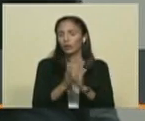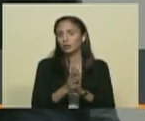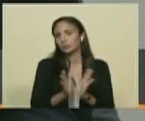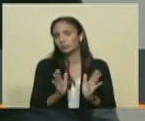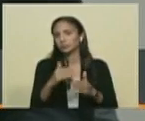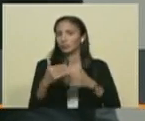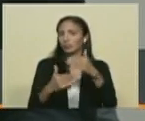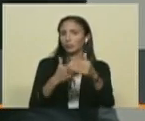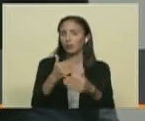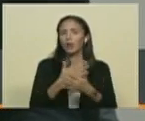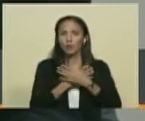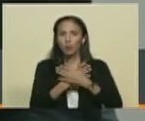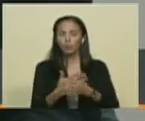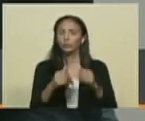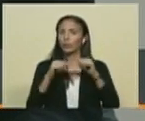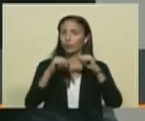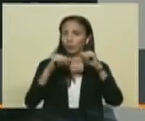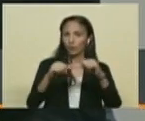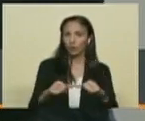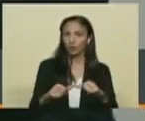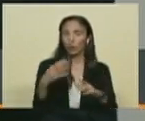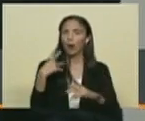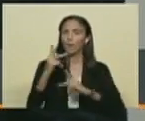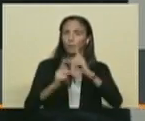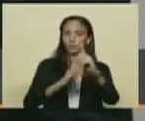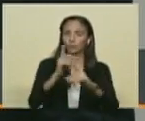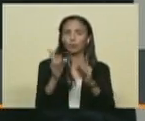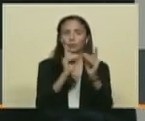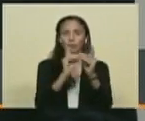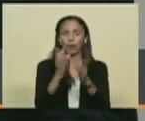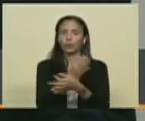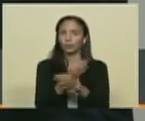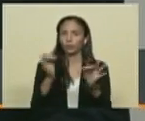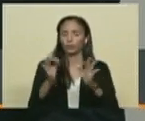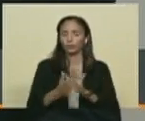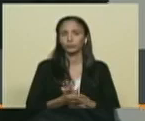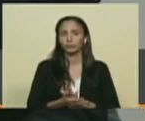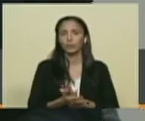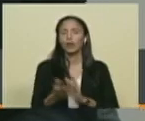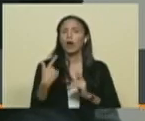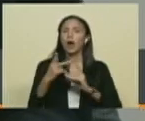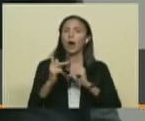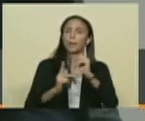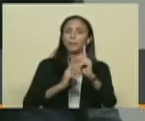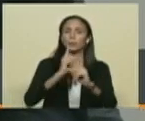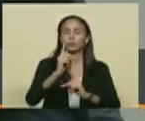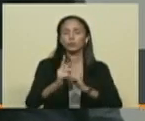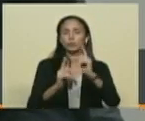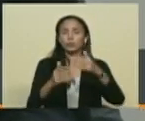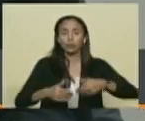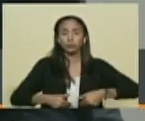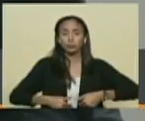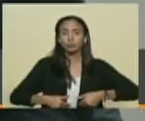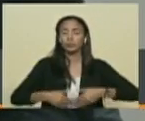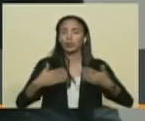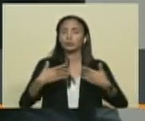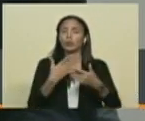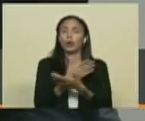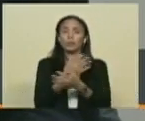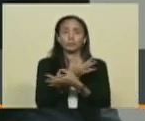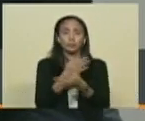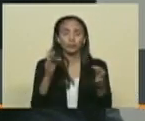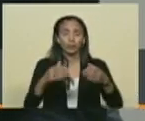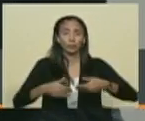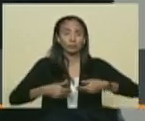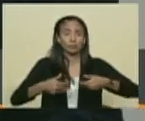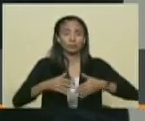nuestra disposición a mantenernos en este proceso de diálogo, que aun cuando es un proceso arduo, nos ha permitido avanzar